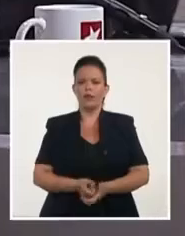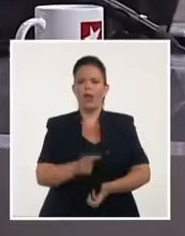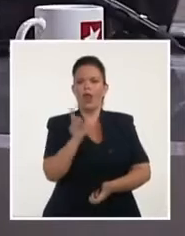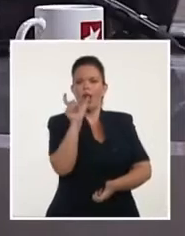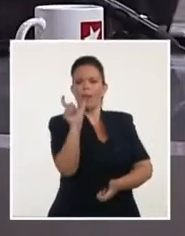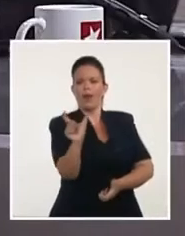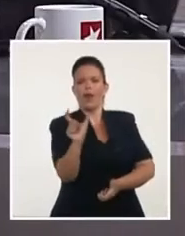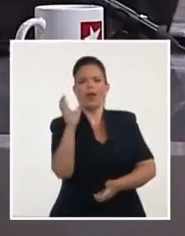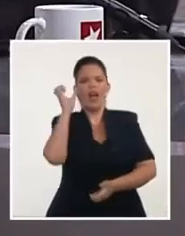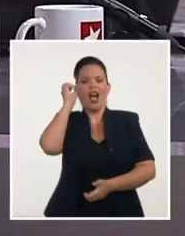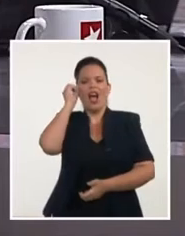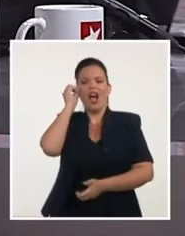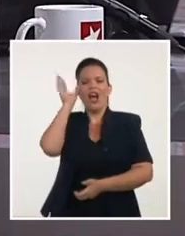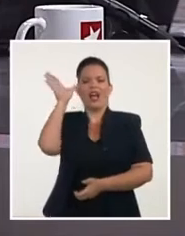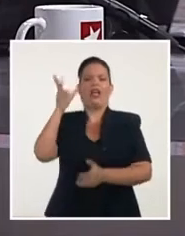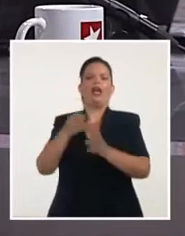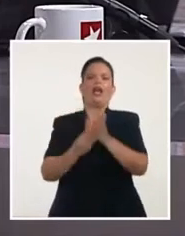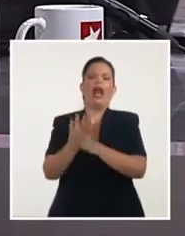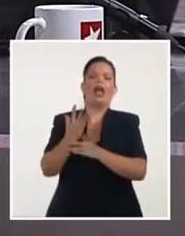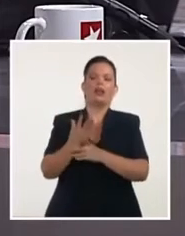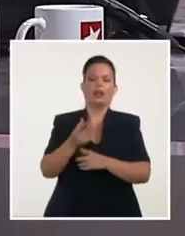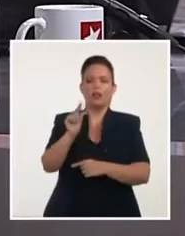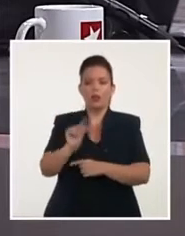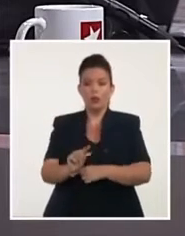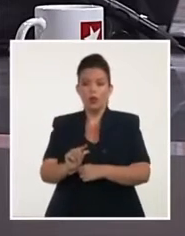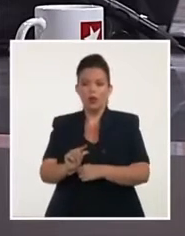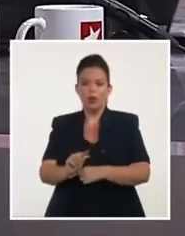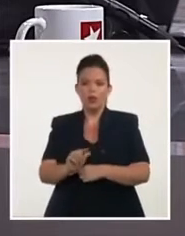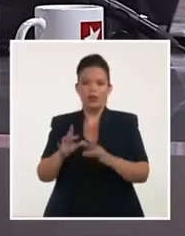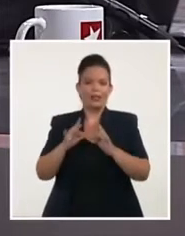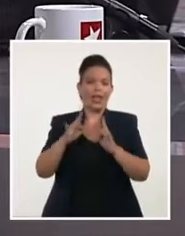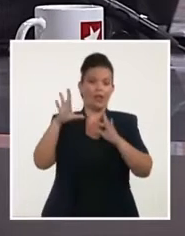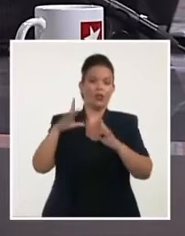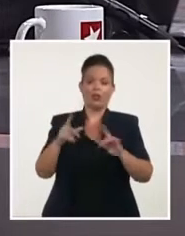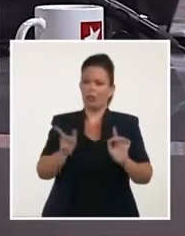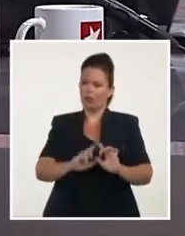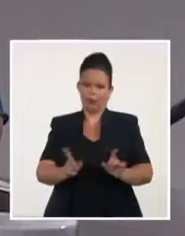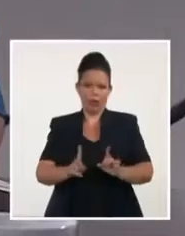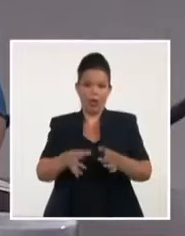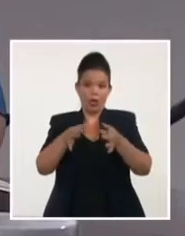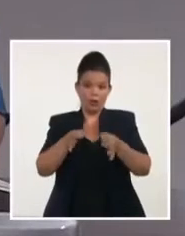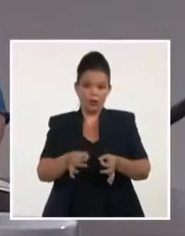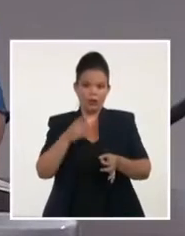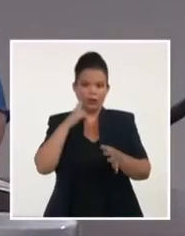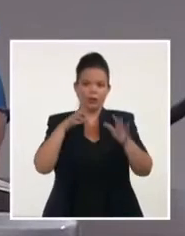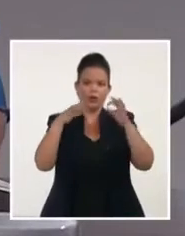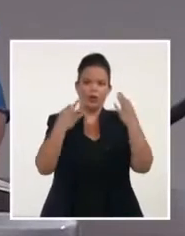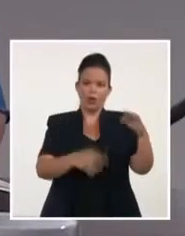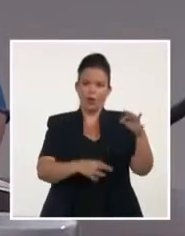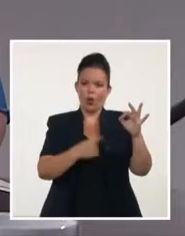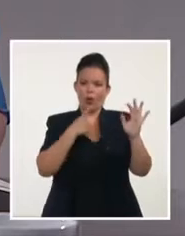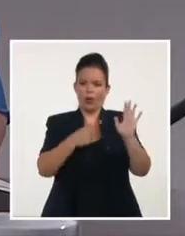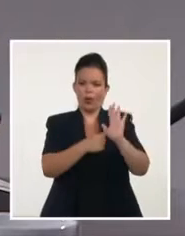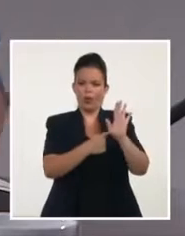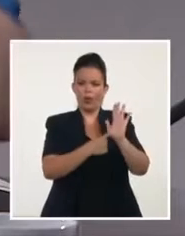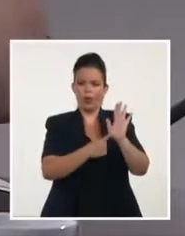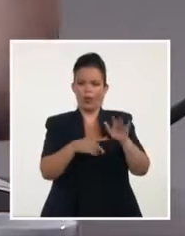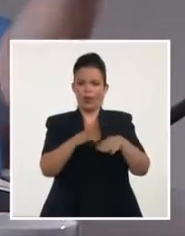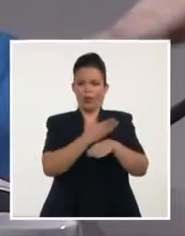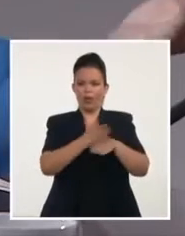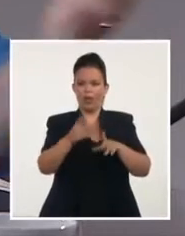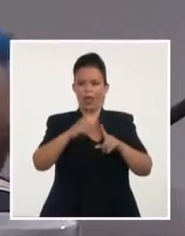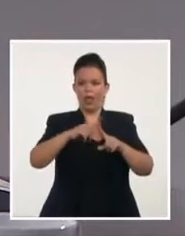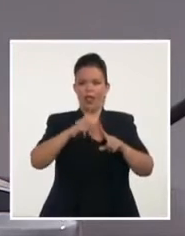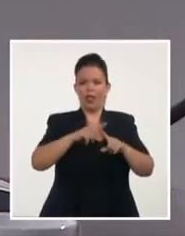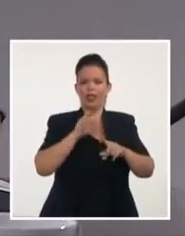casual. Si uno busca, por ejemplo, el famoso documento que emite el grupo de tareas para la Internet de Donald Trump, que de